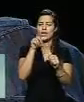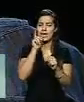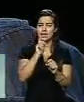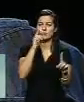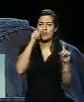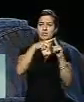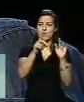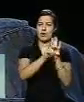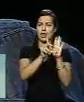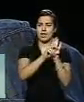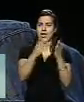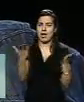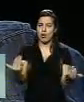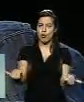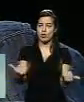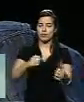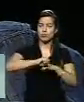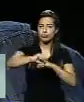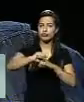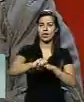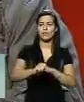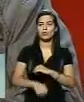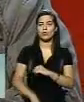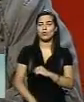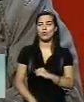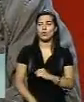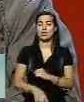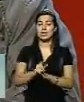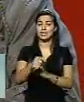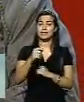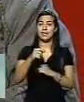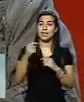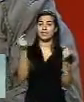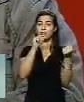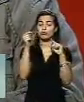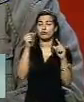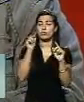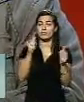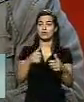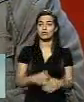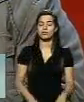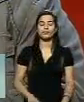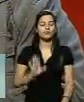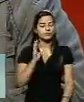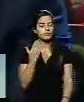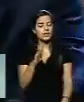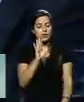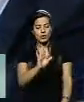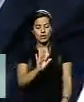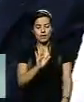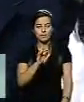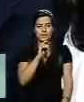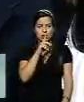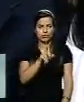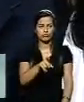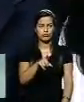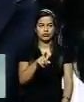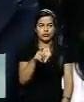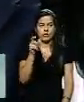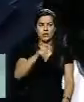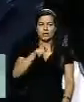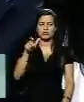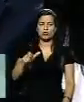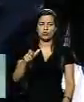empujando y que se inicie esa discusión enmarcada en los que es el pueblo legislador. Ahora fíjate, Arle, que tiene mucho tiempo en el